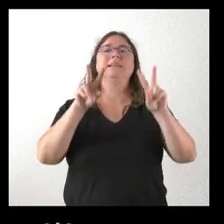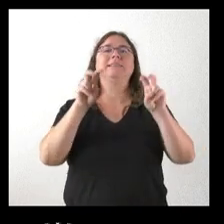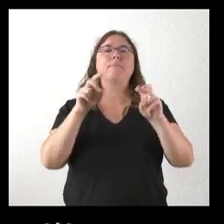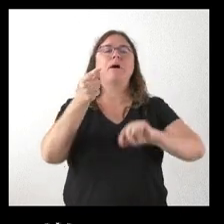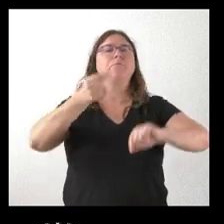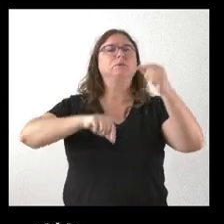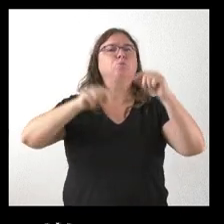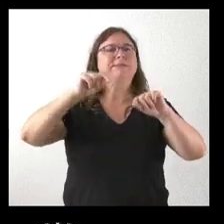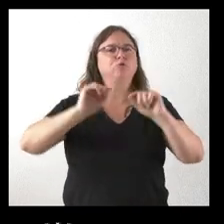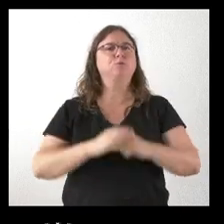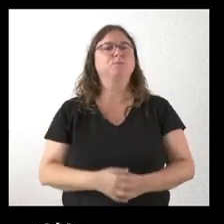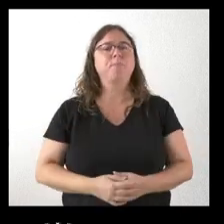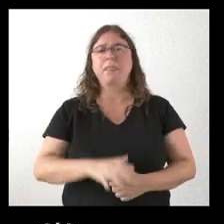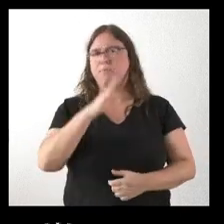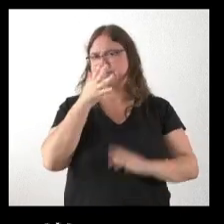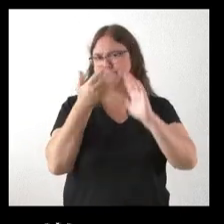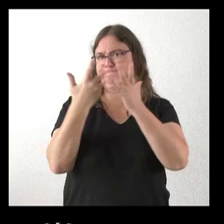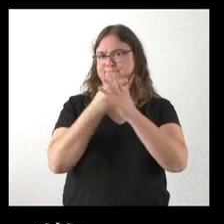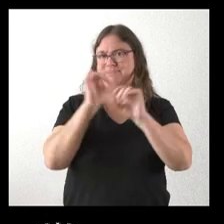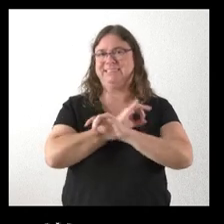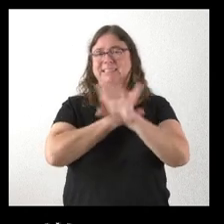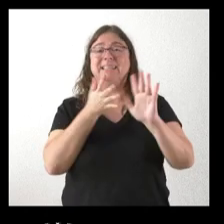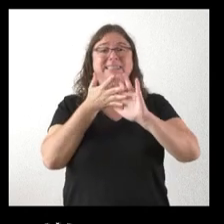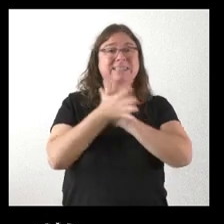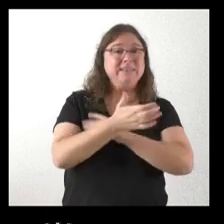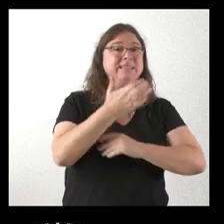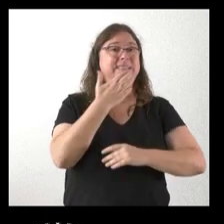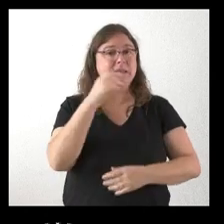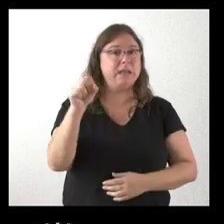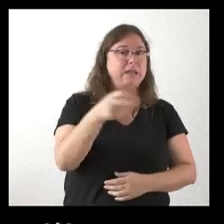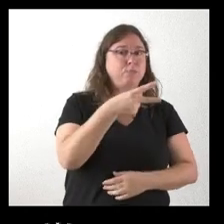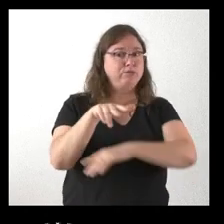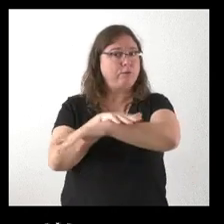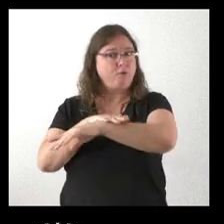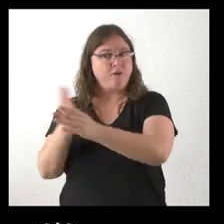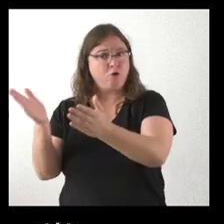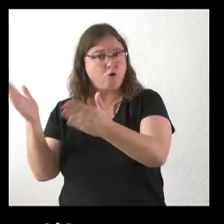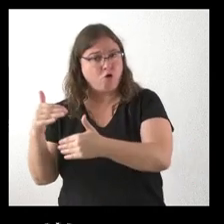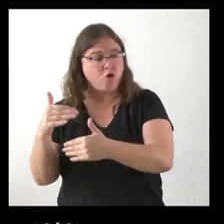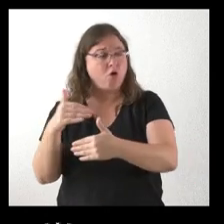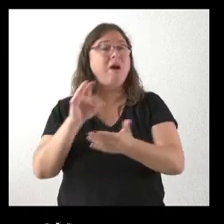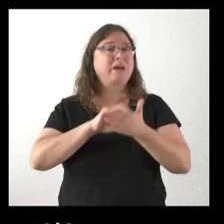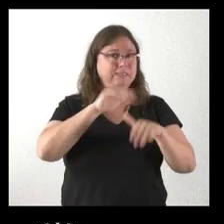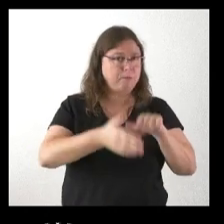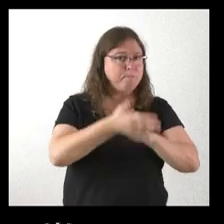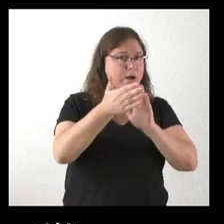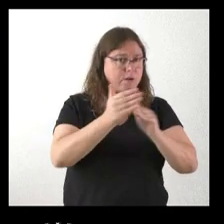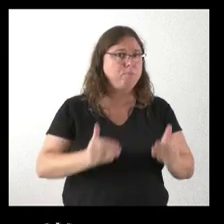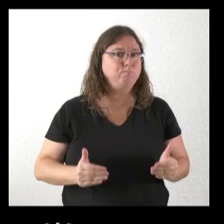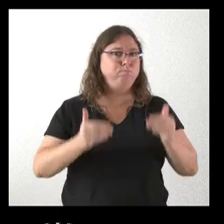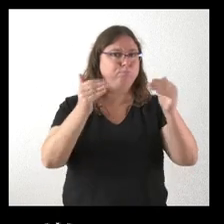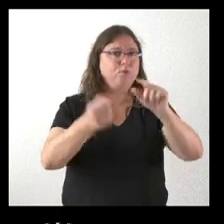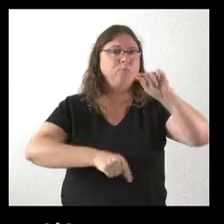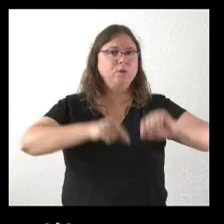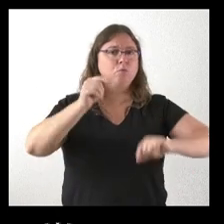presupuestario por por aclararlo significa que si no hay una respuesta del gobierno Castilla y león se encamina a una prórroga o